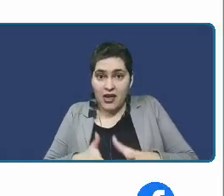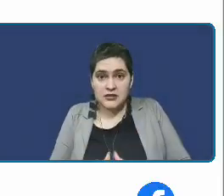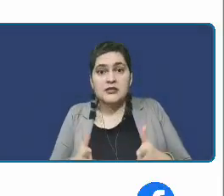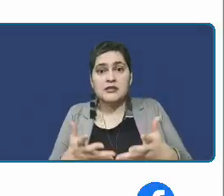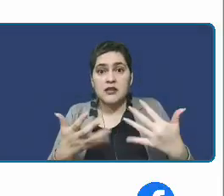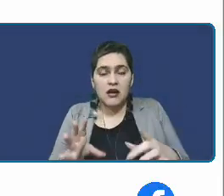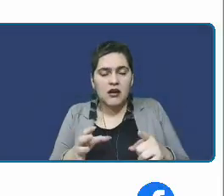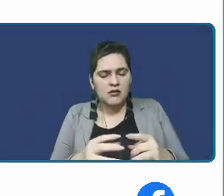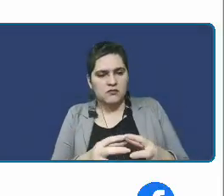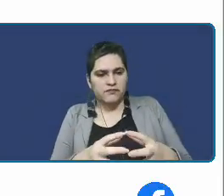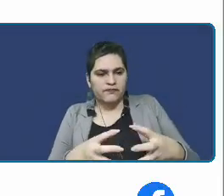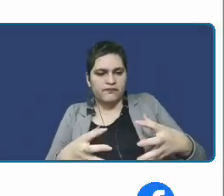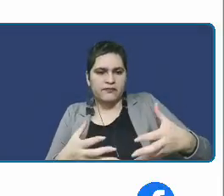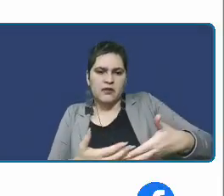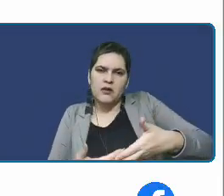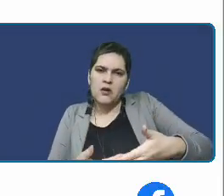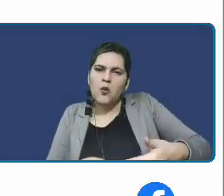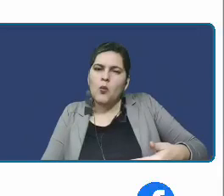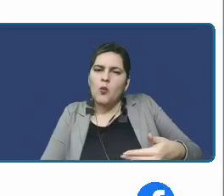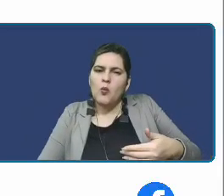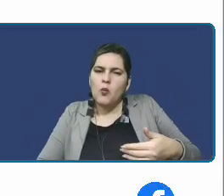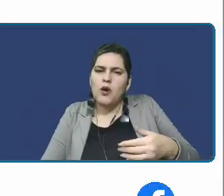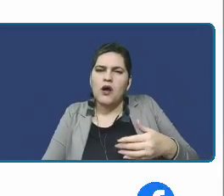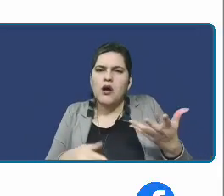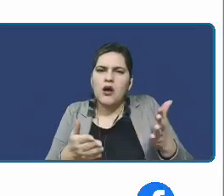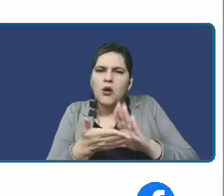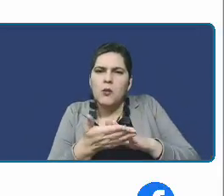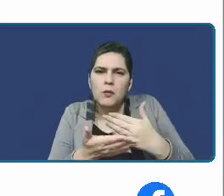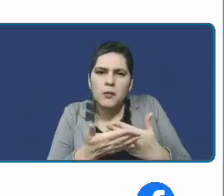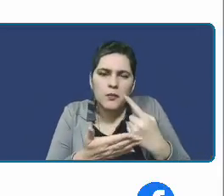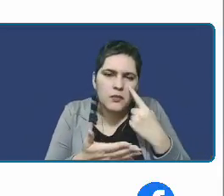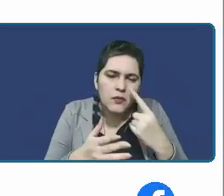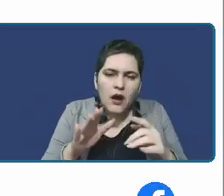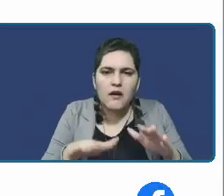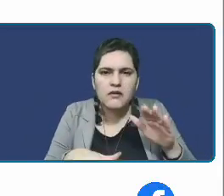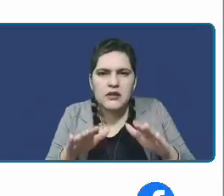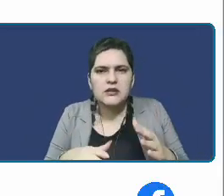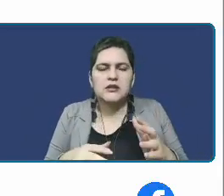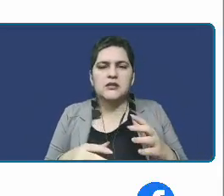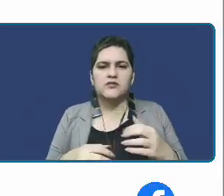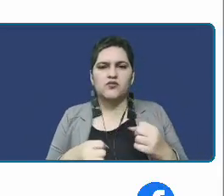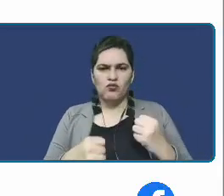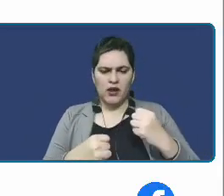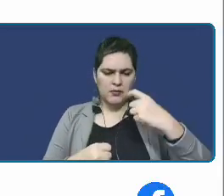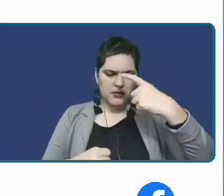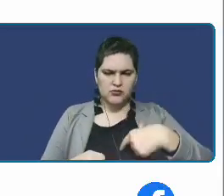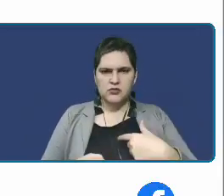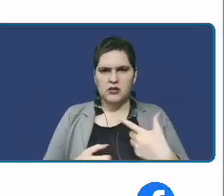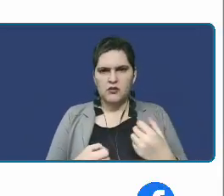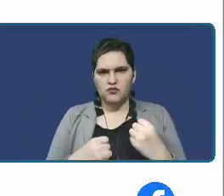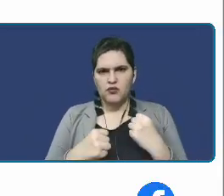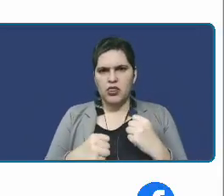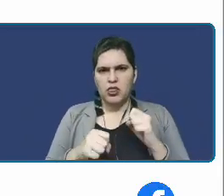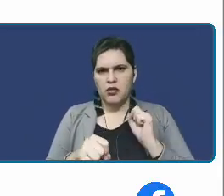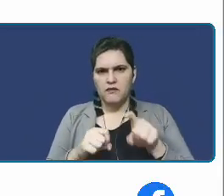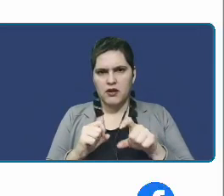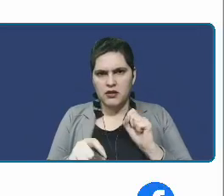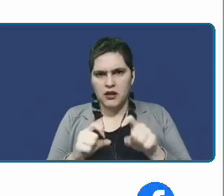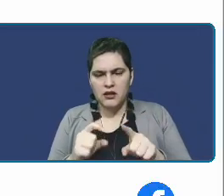que se hablaba tanto esta de disregulación, ¿no es cierto?, del sistema inmune, y que eso podía ser la causa entre este intestino que